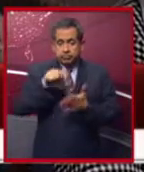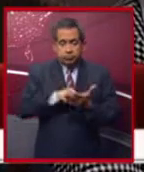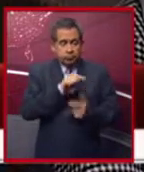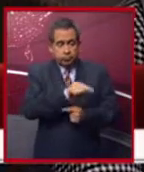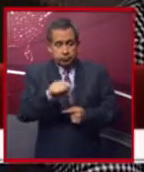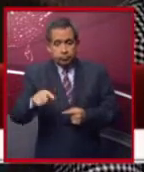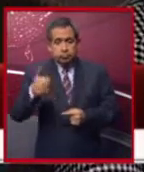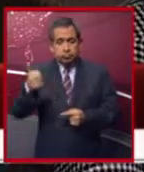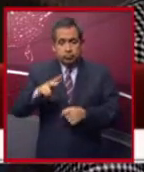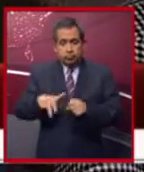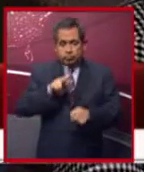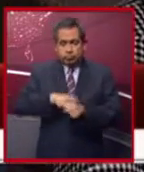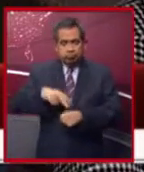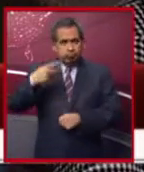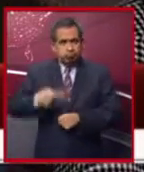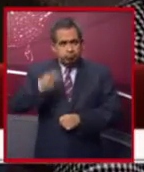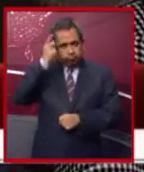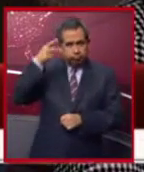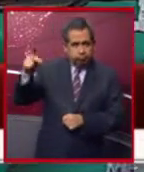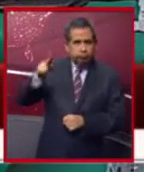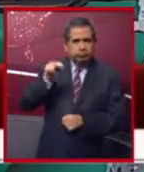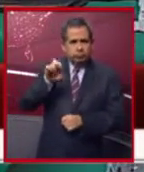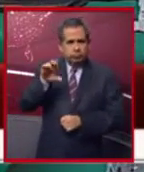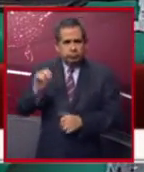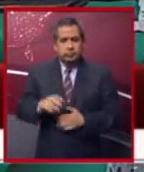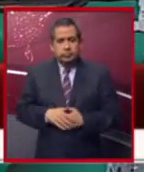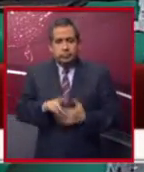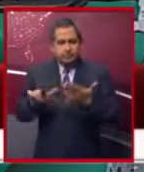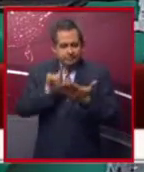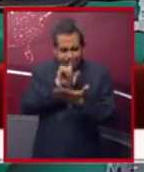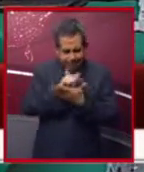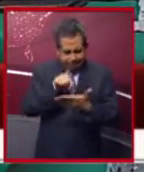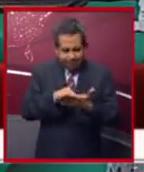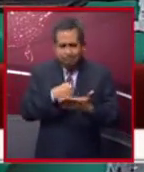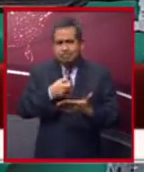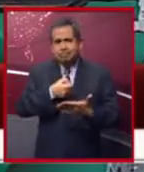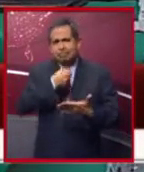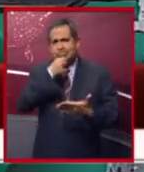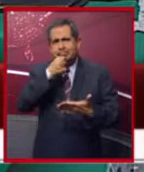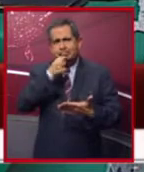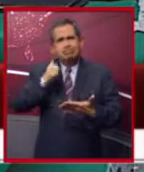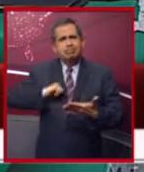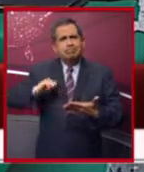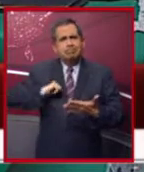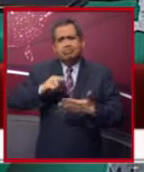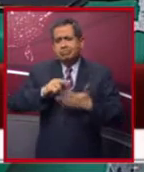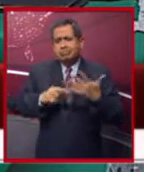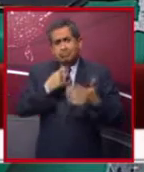2 mixtos. Además afirmó que las leyes en la materia son anacrónicas y viejas.